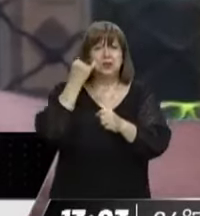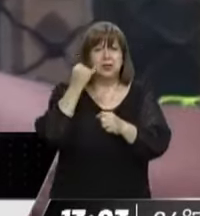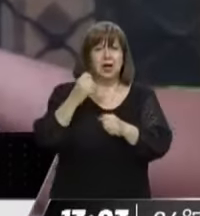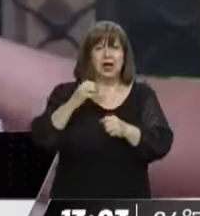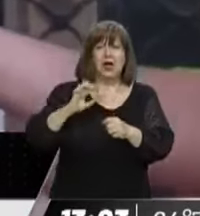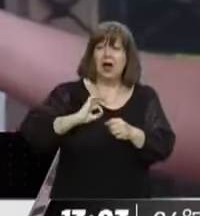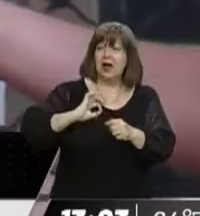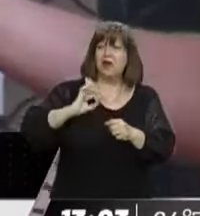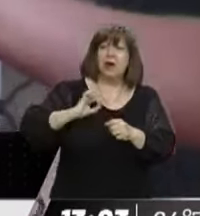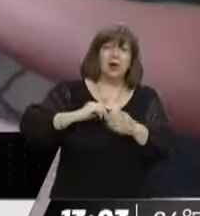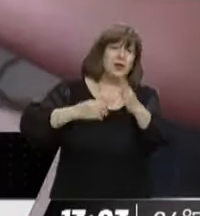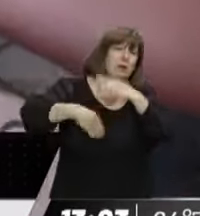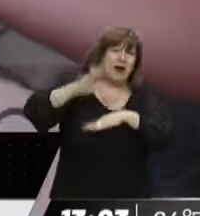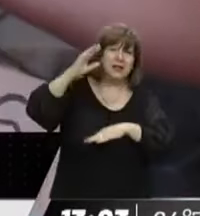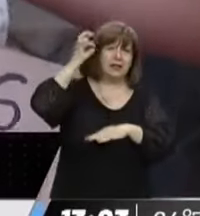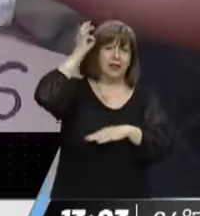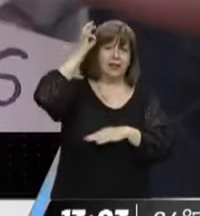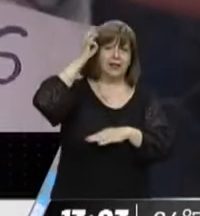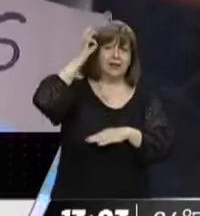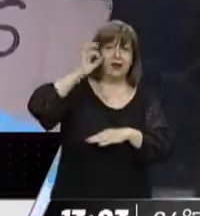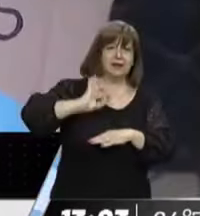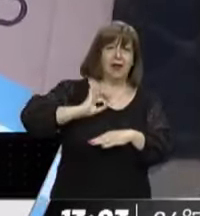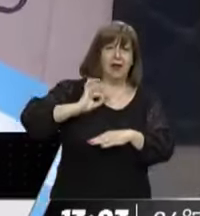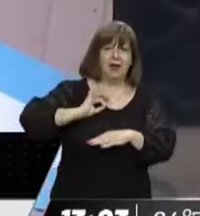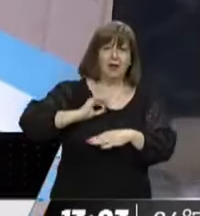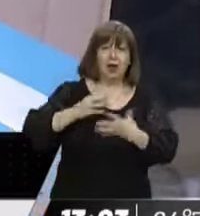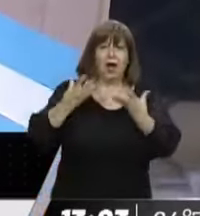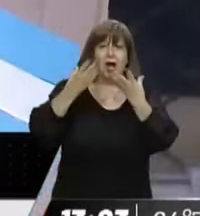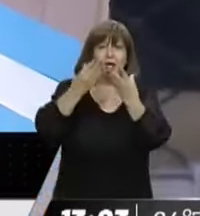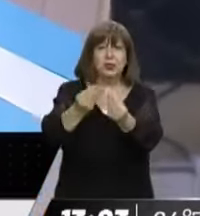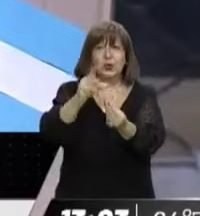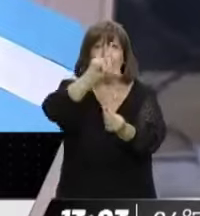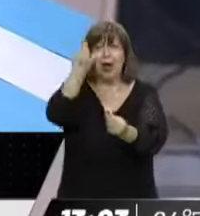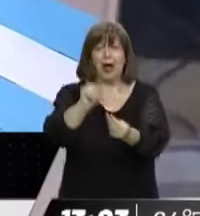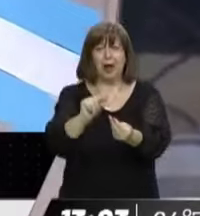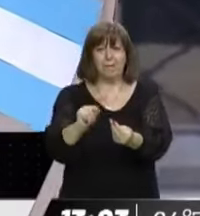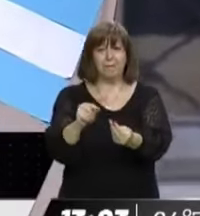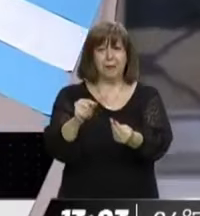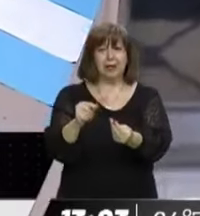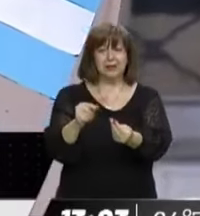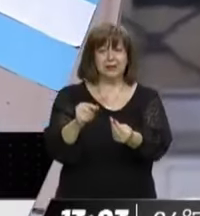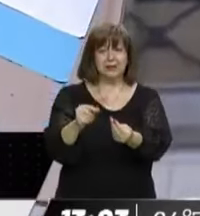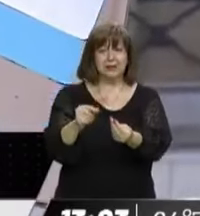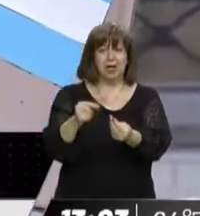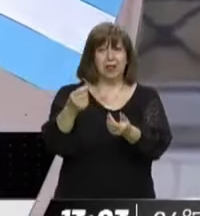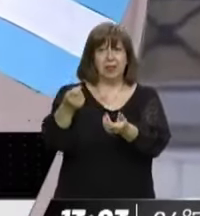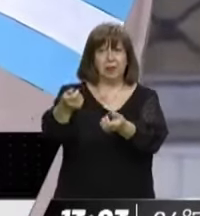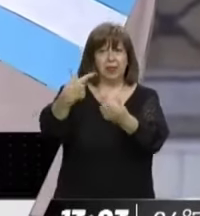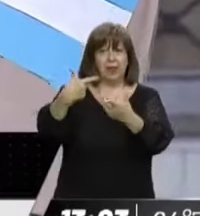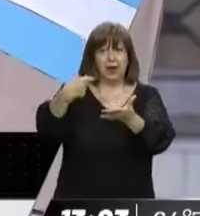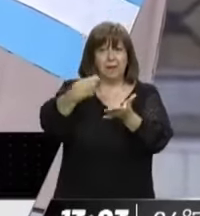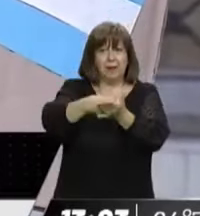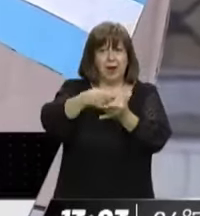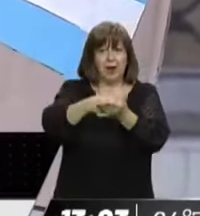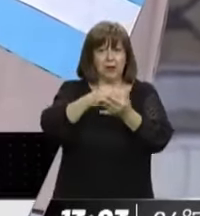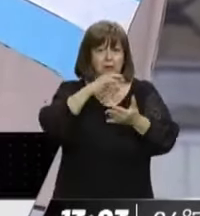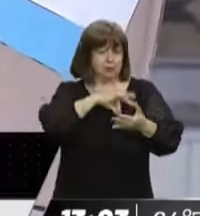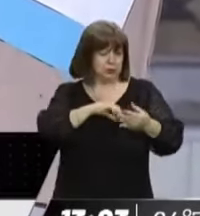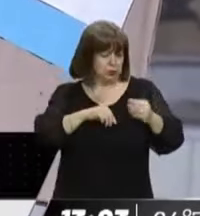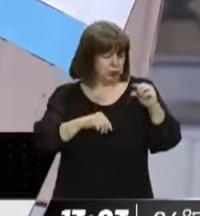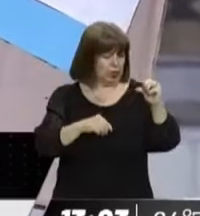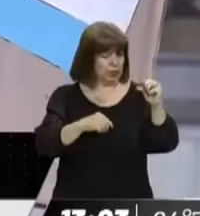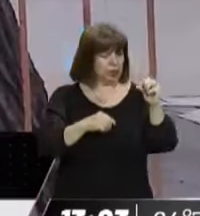jubilados para sacar adelante el país y ahora nos encontramos con un sueldo que no nos alcanza para vivir 10